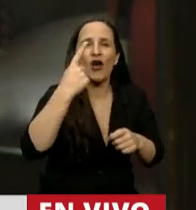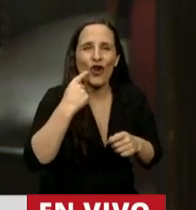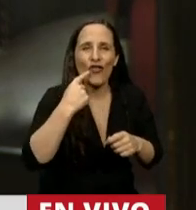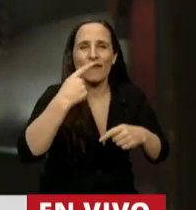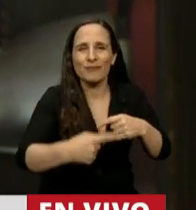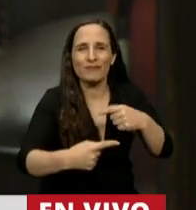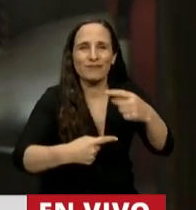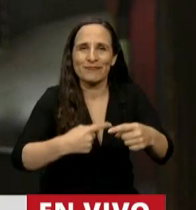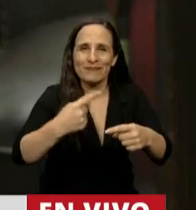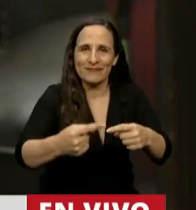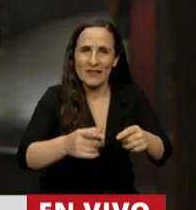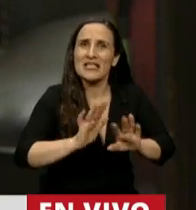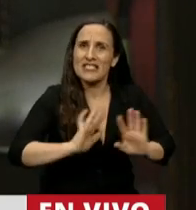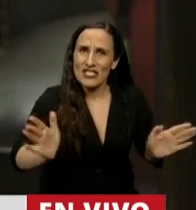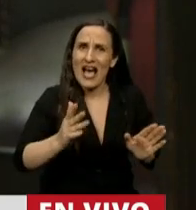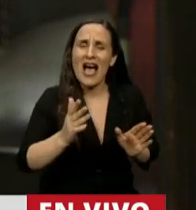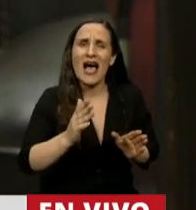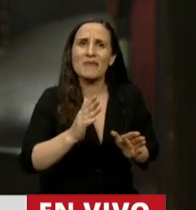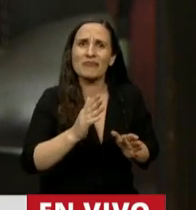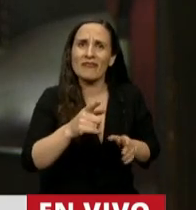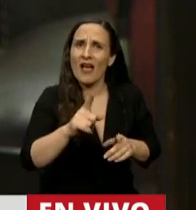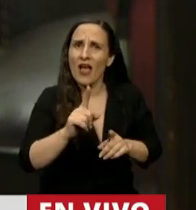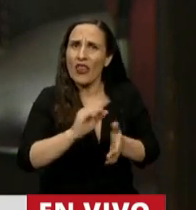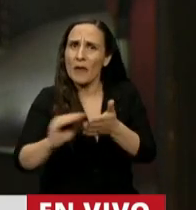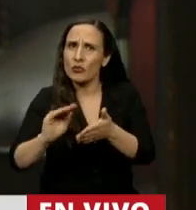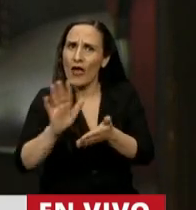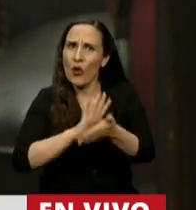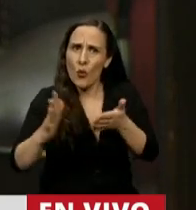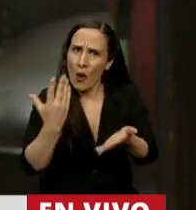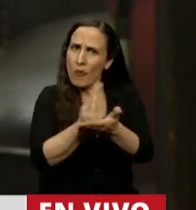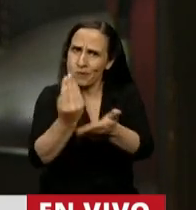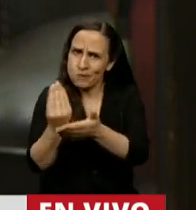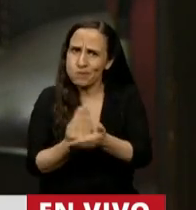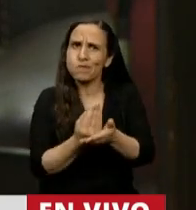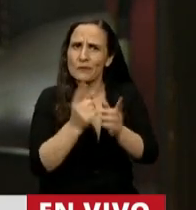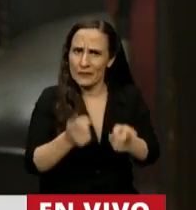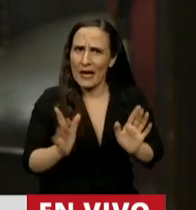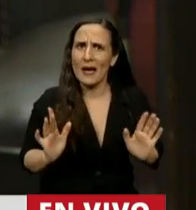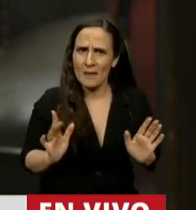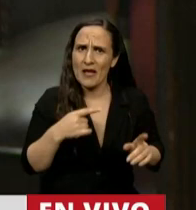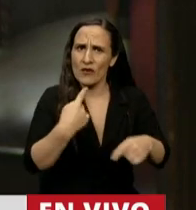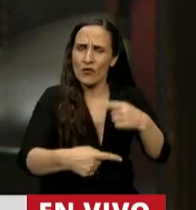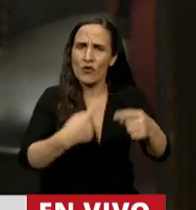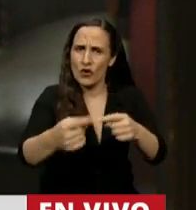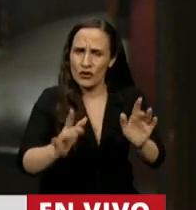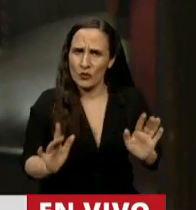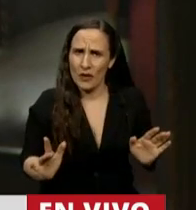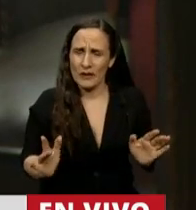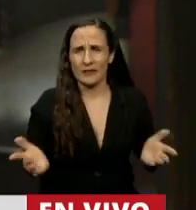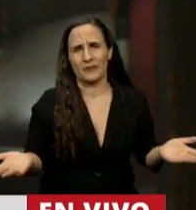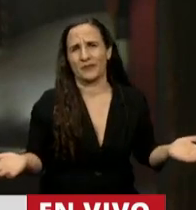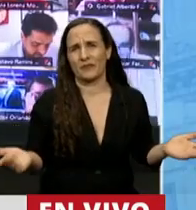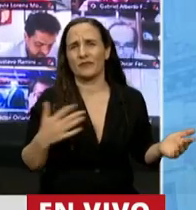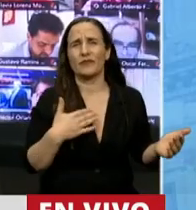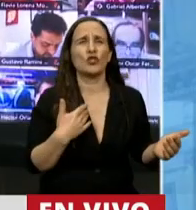aún cuando ya habían asumido en el medio los diputados de las nuevas, de la nueva elección que había en el medio. Digo, no